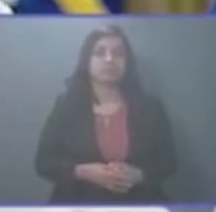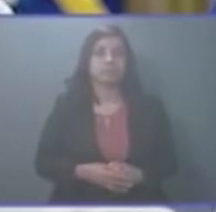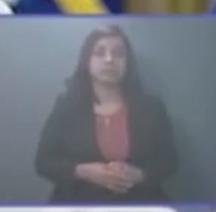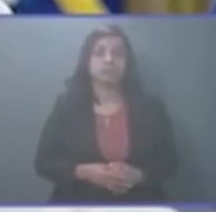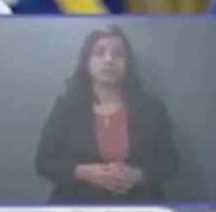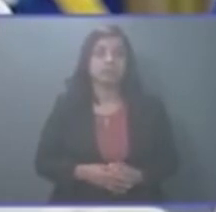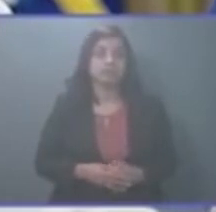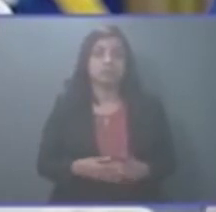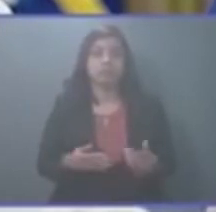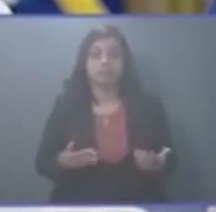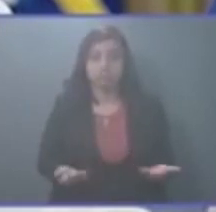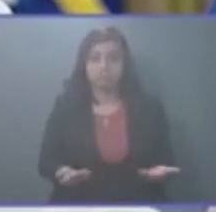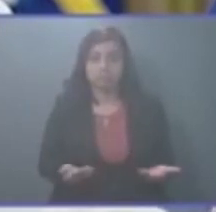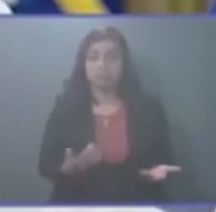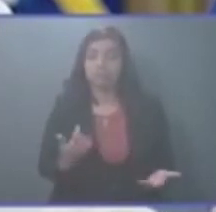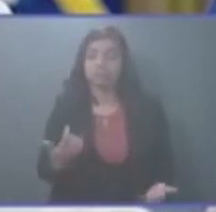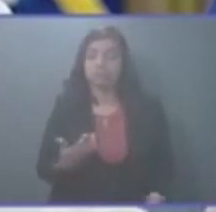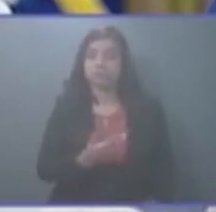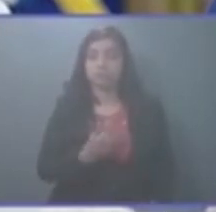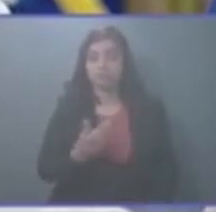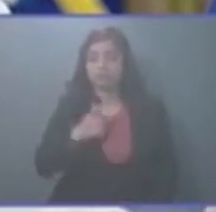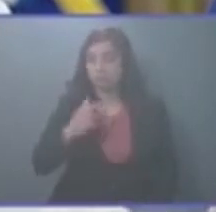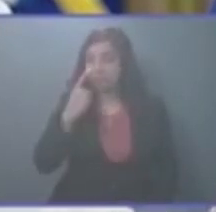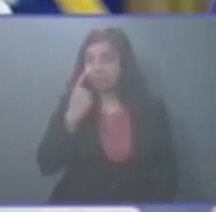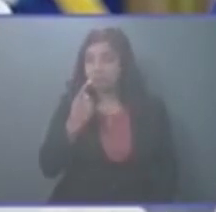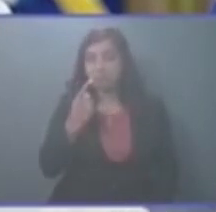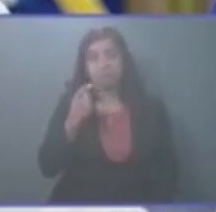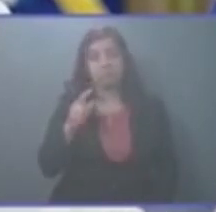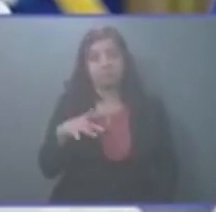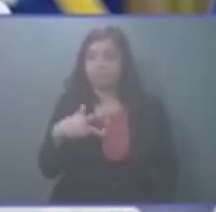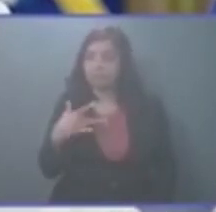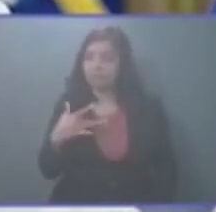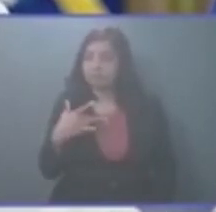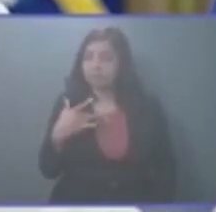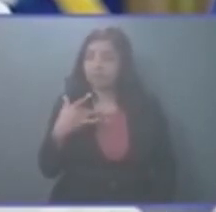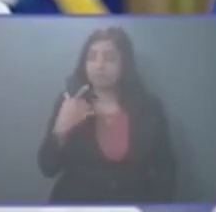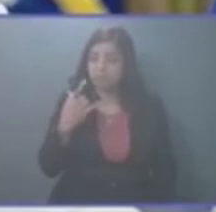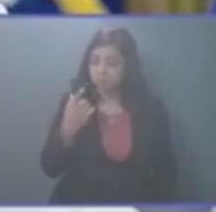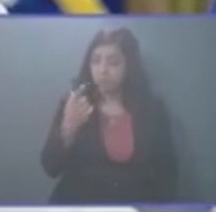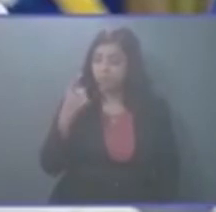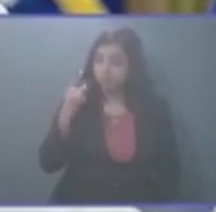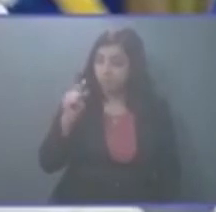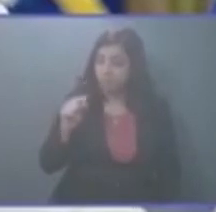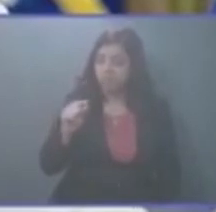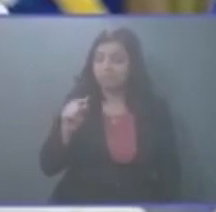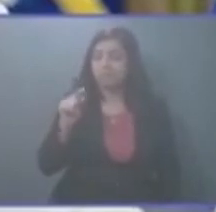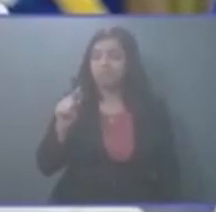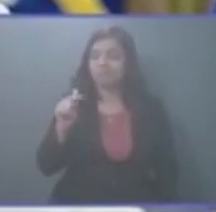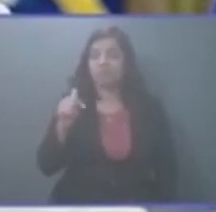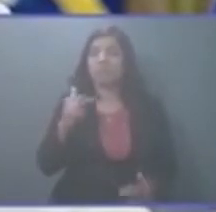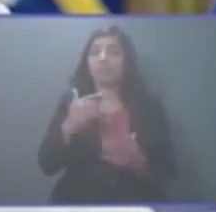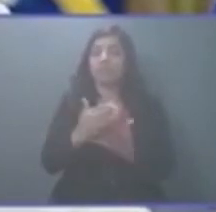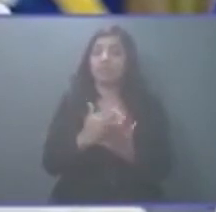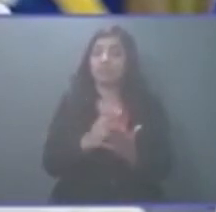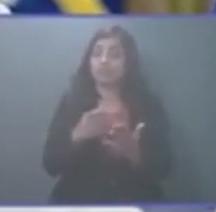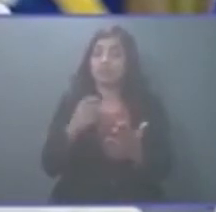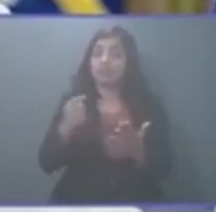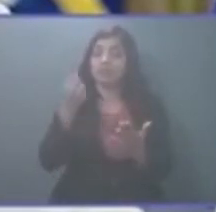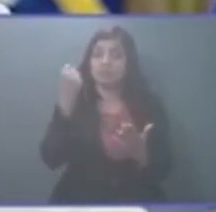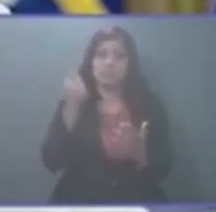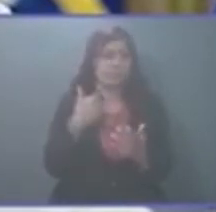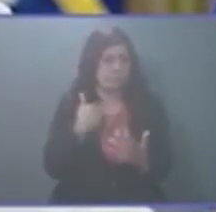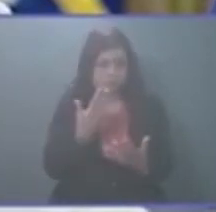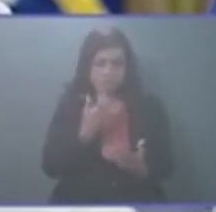y que indudablemente sienta un precedente en esta materia y yo quiero decirlo